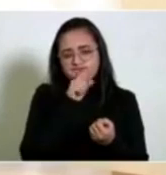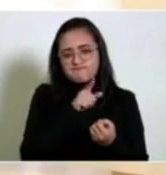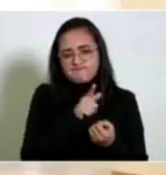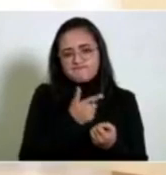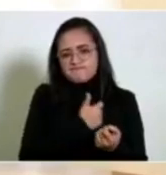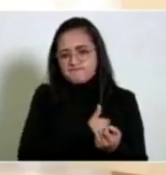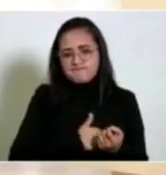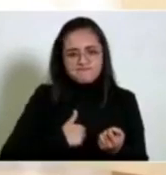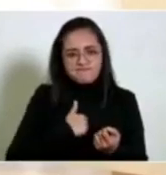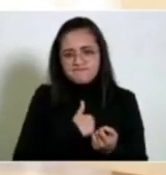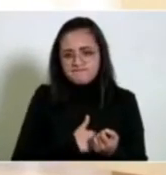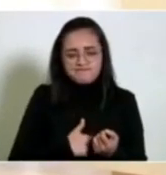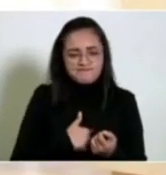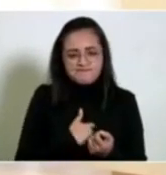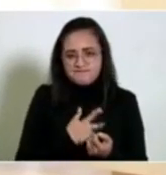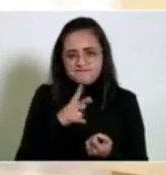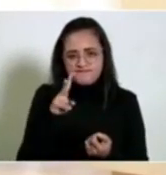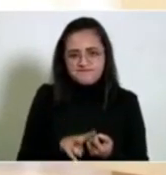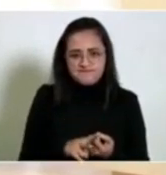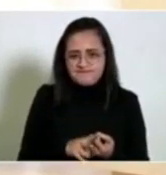en un hecho abominable